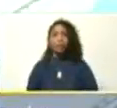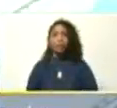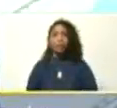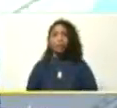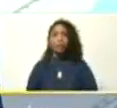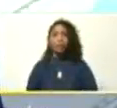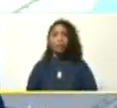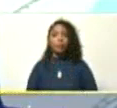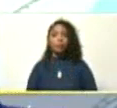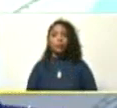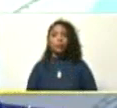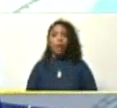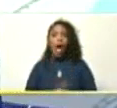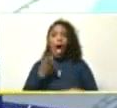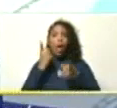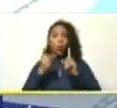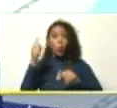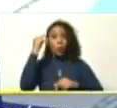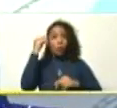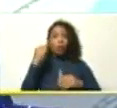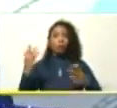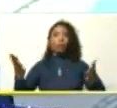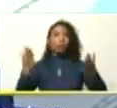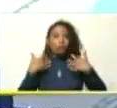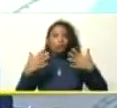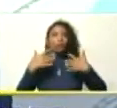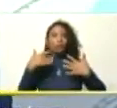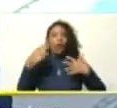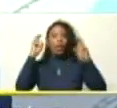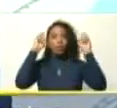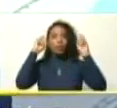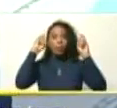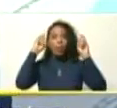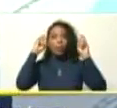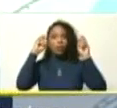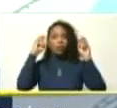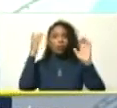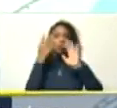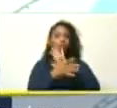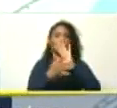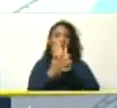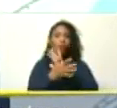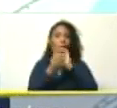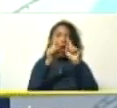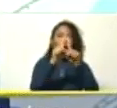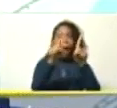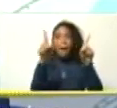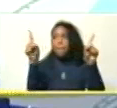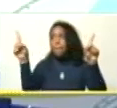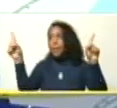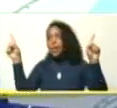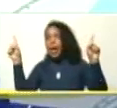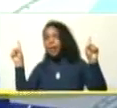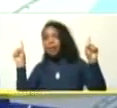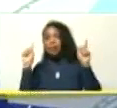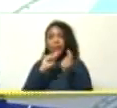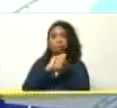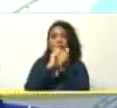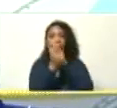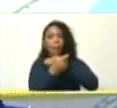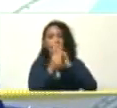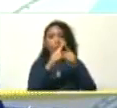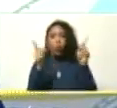Ha habido días calurosos, producto de la condensación del cambio